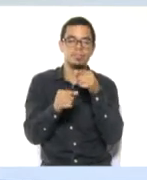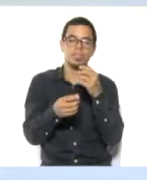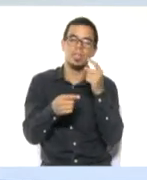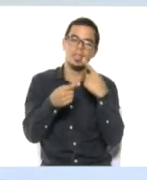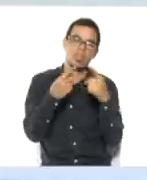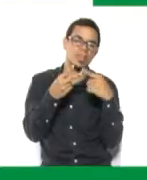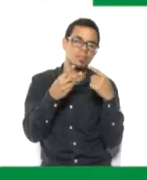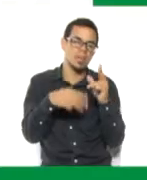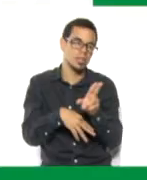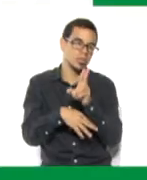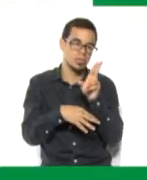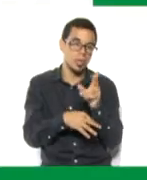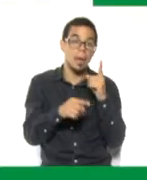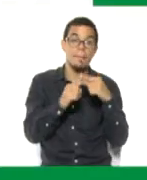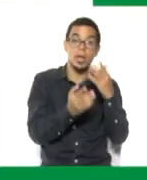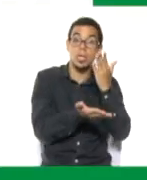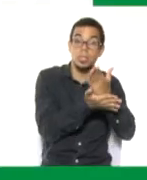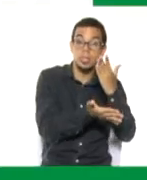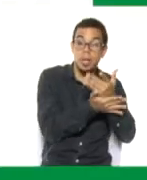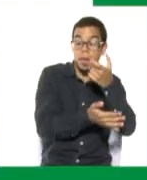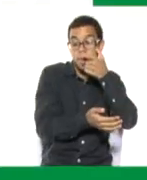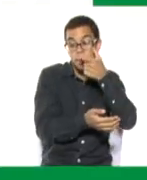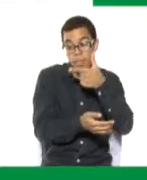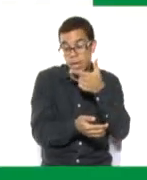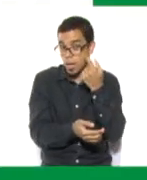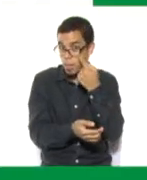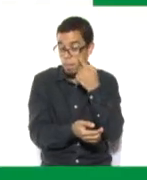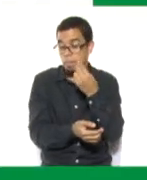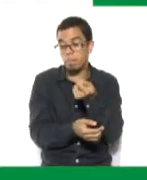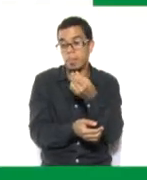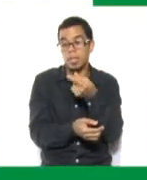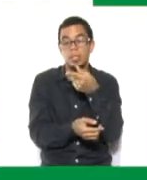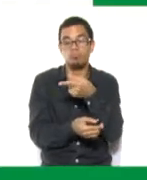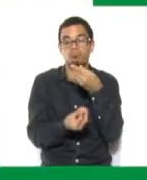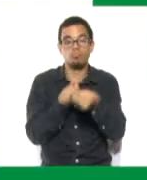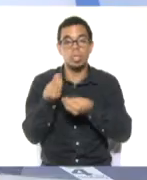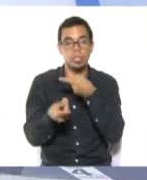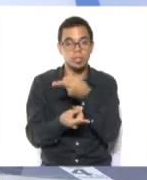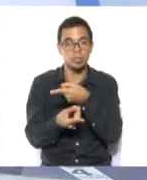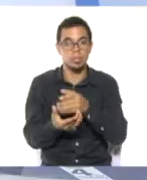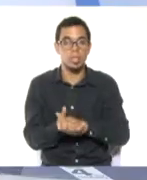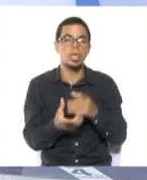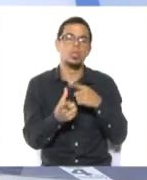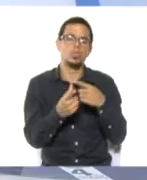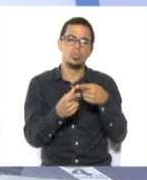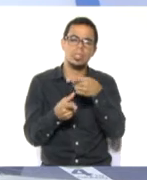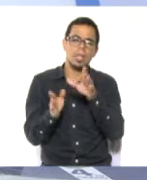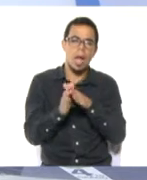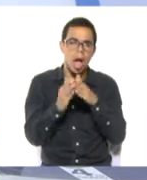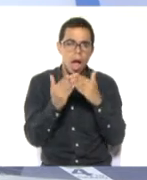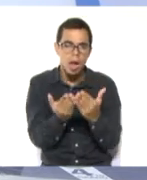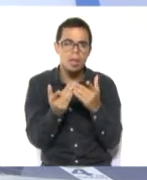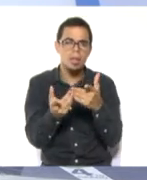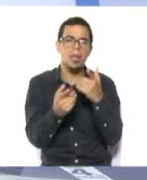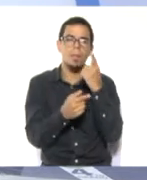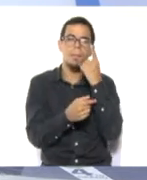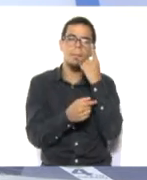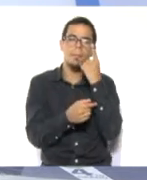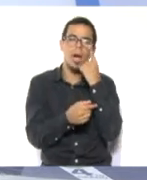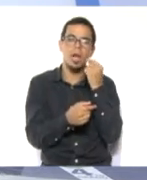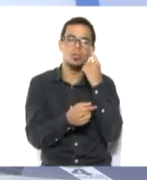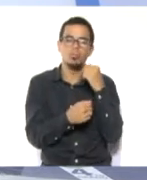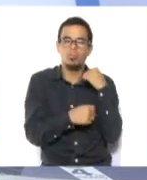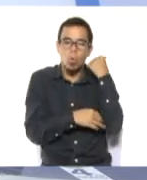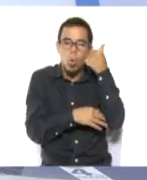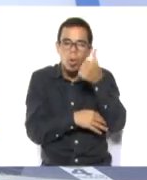Es importante que las tarjetas navideñas sean llevadas para exaltar nuestras tradiciones. Sobre todo teniendo en cuenta el